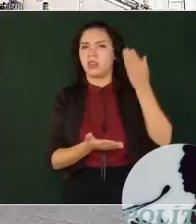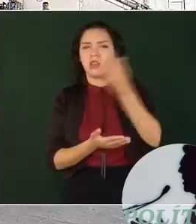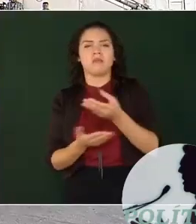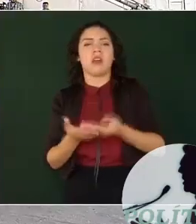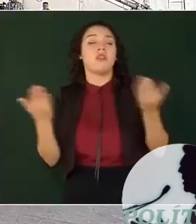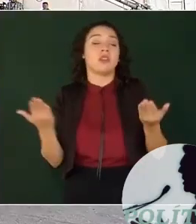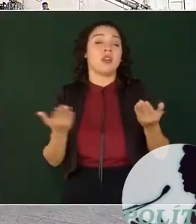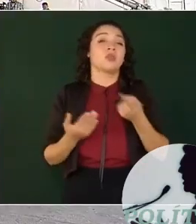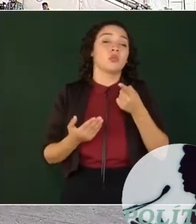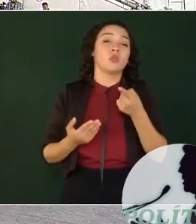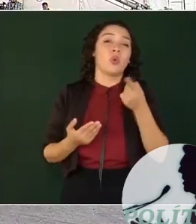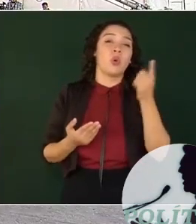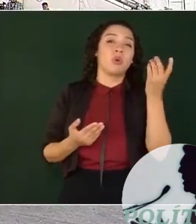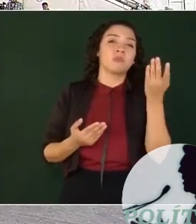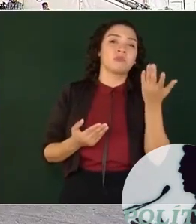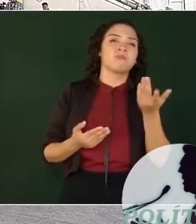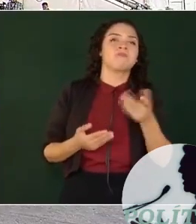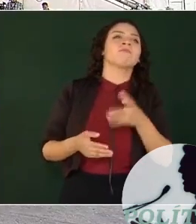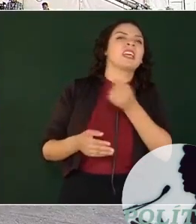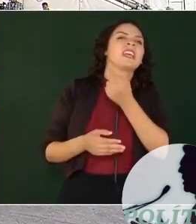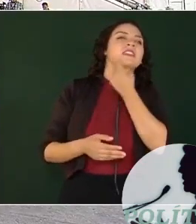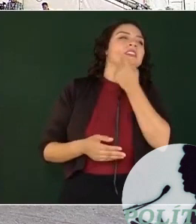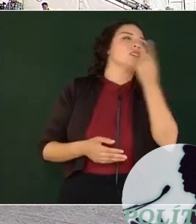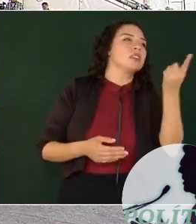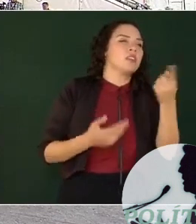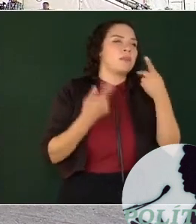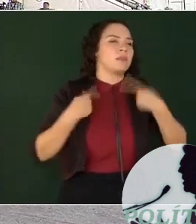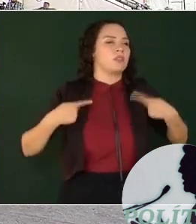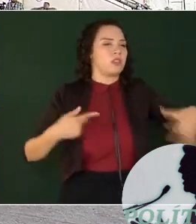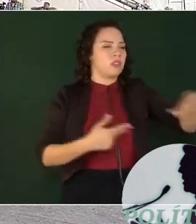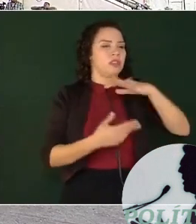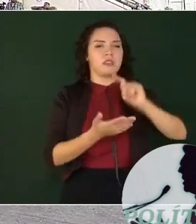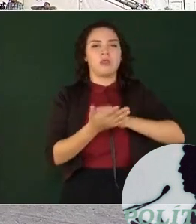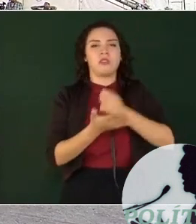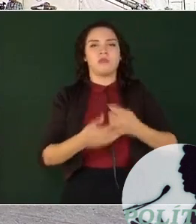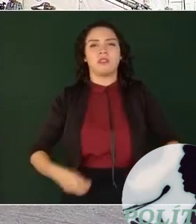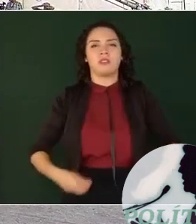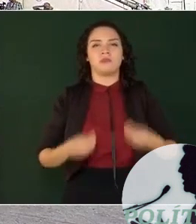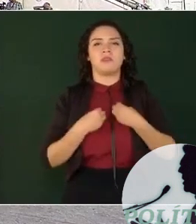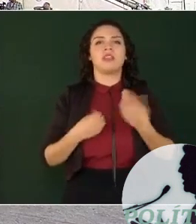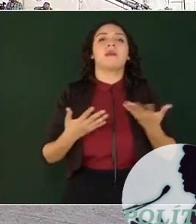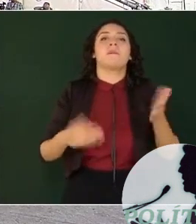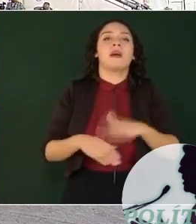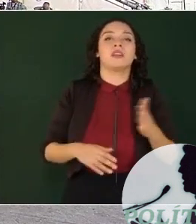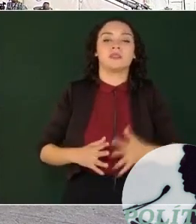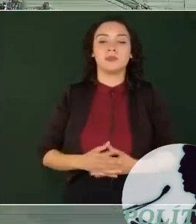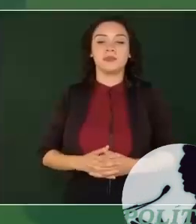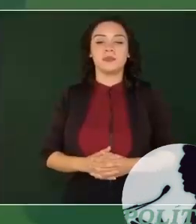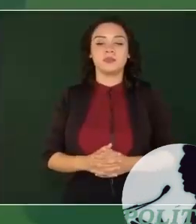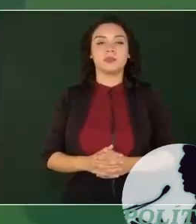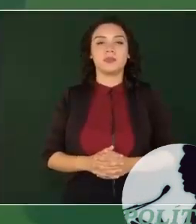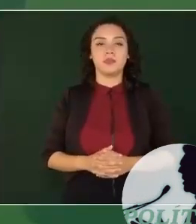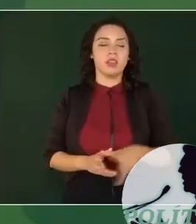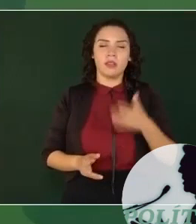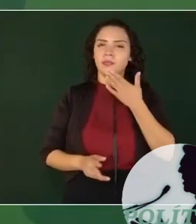que decir a la gente de Tamaulipas? Bueno, mira, qué bien que me haces